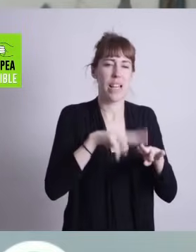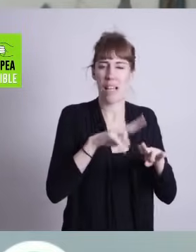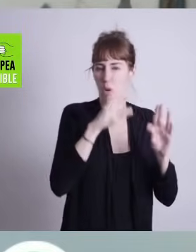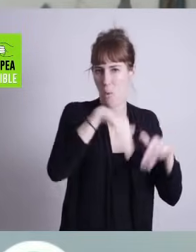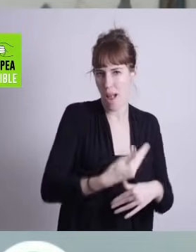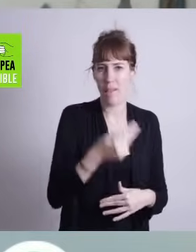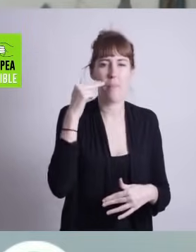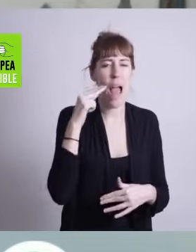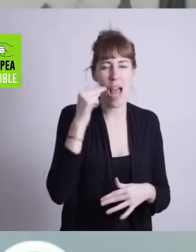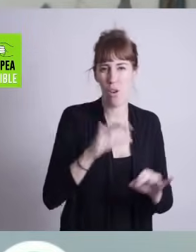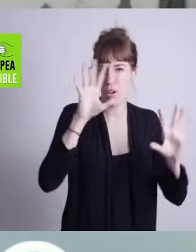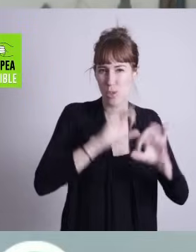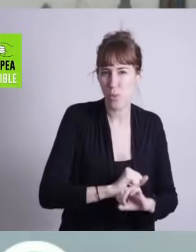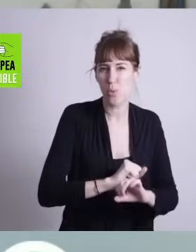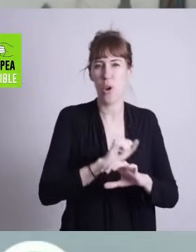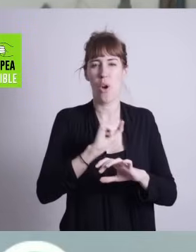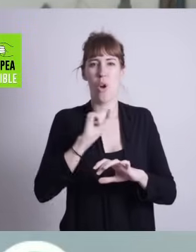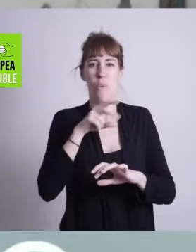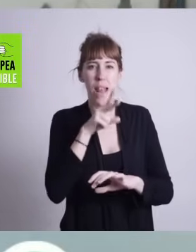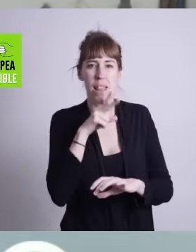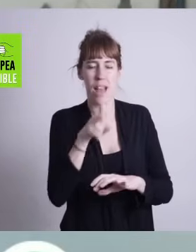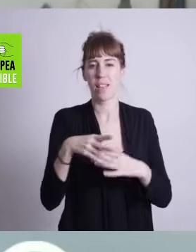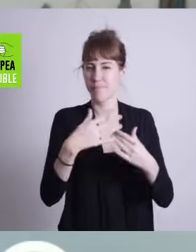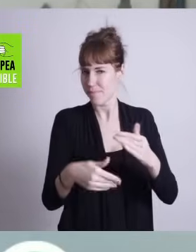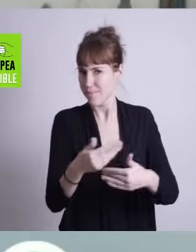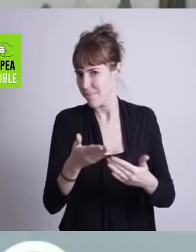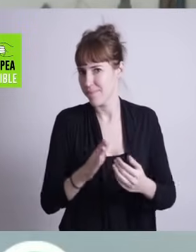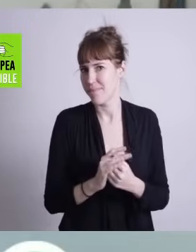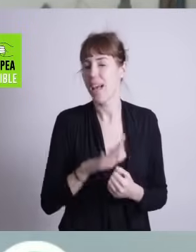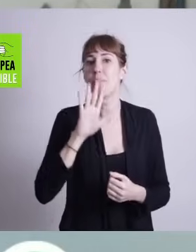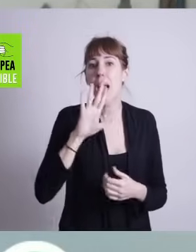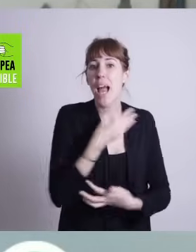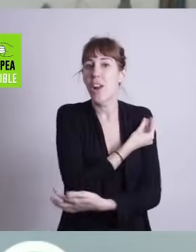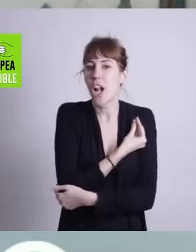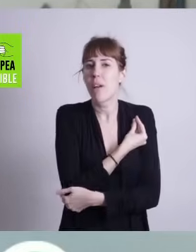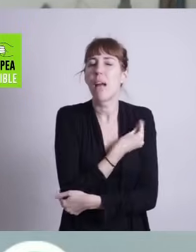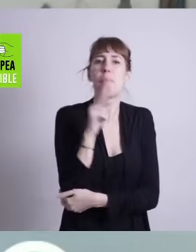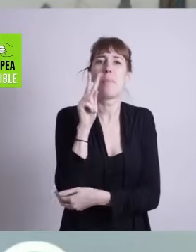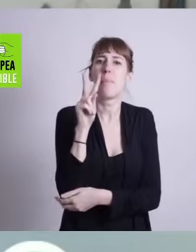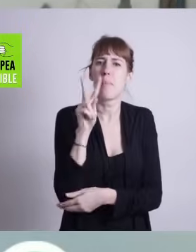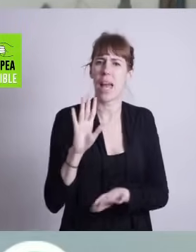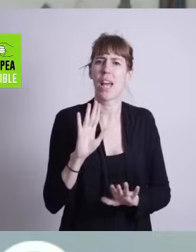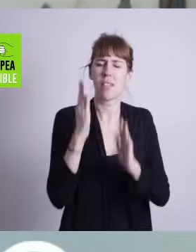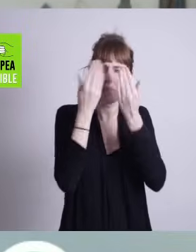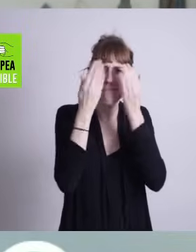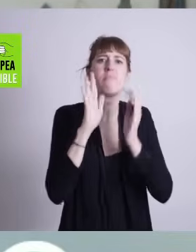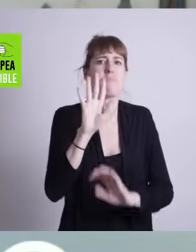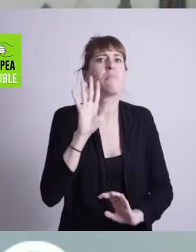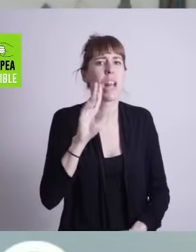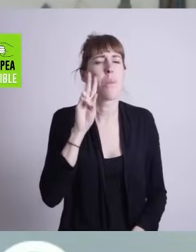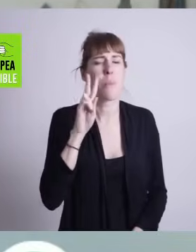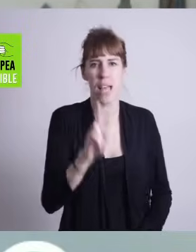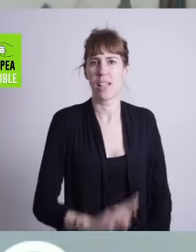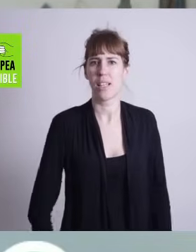o marrones, azules, verdes, grises, pero el niño ve. El niño ve y no se entiende porque su